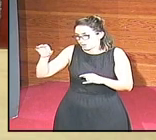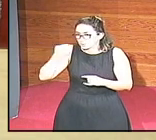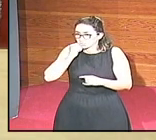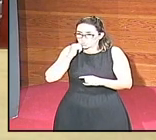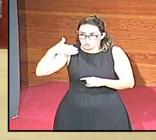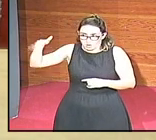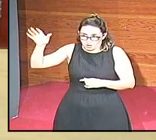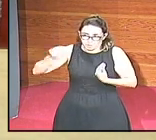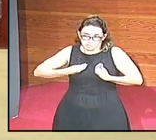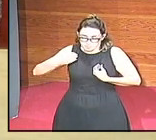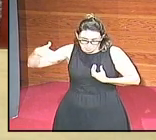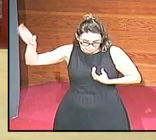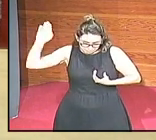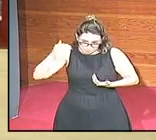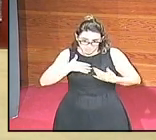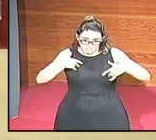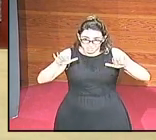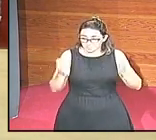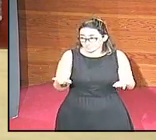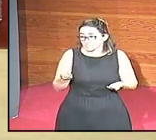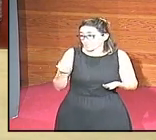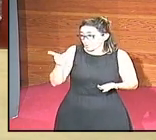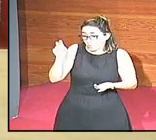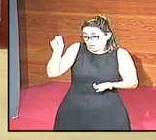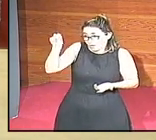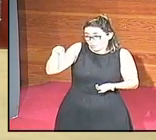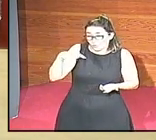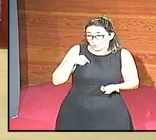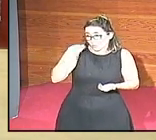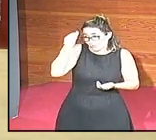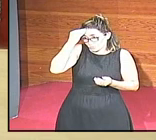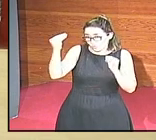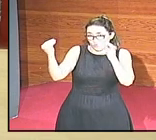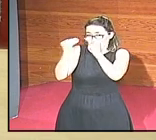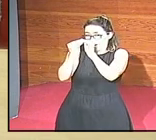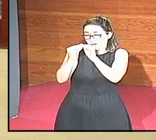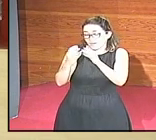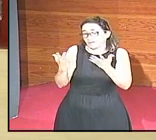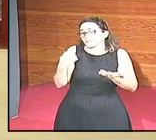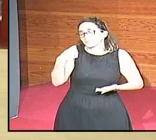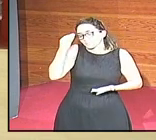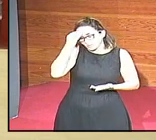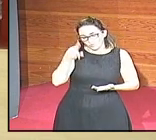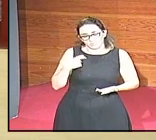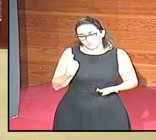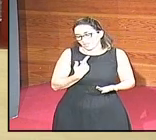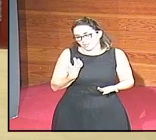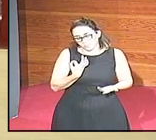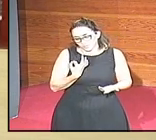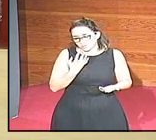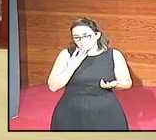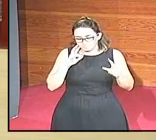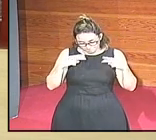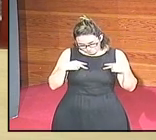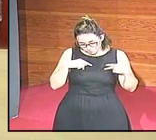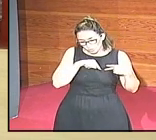sé, pero bueno, esto tiene usted razón, yo creo lo mismo, pero creo que tenemos que, si somos conscientes de ellos, pues igual nos preocupa